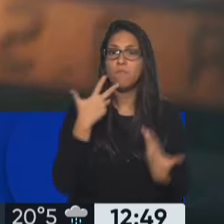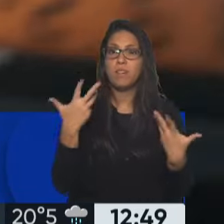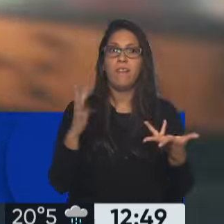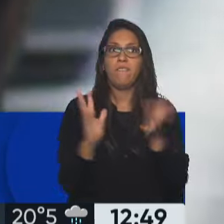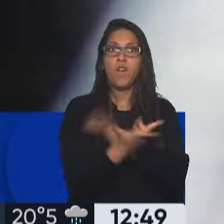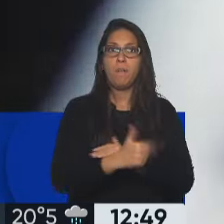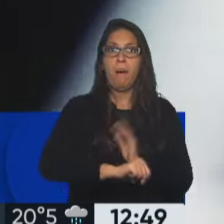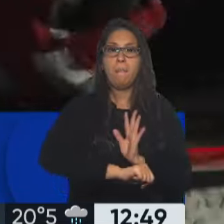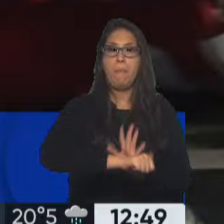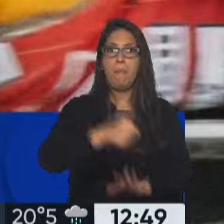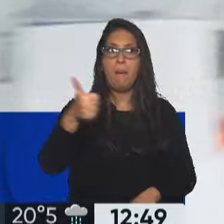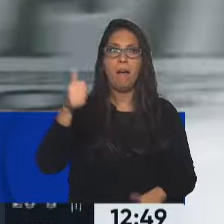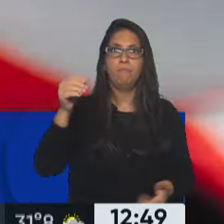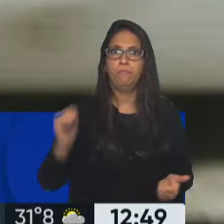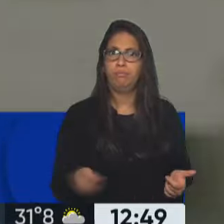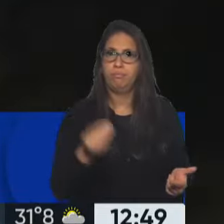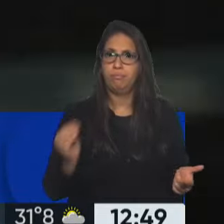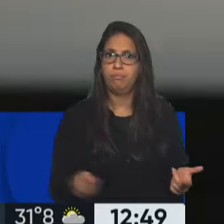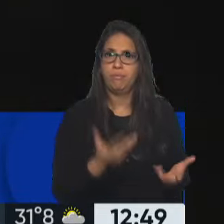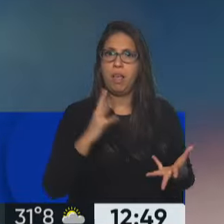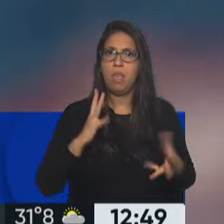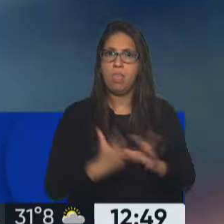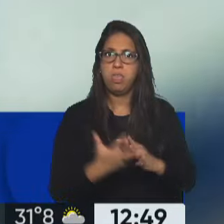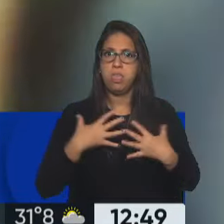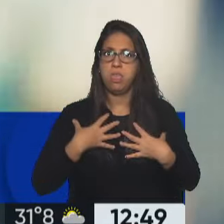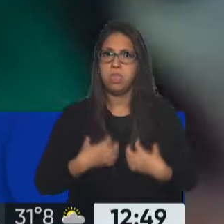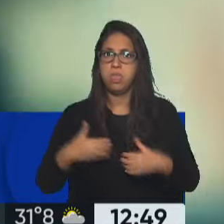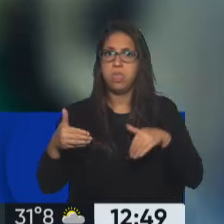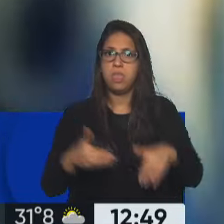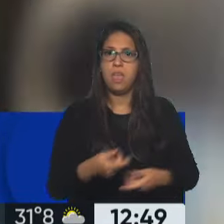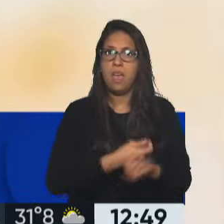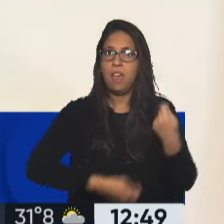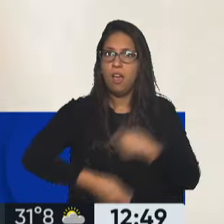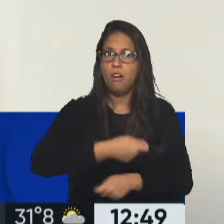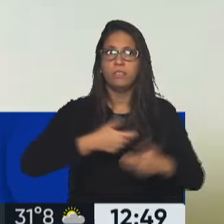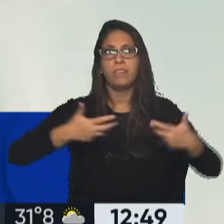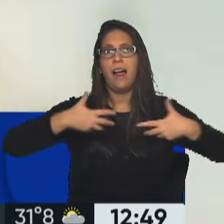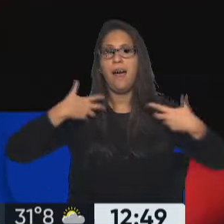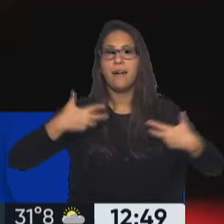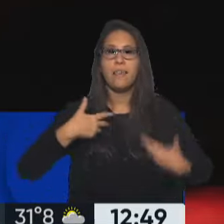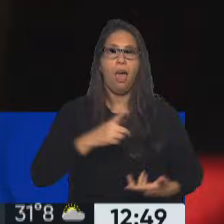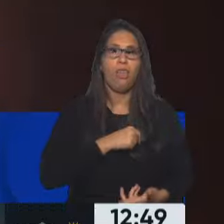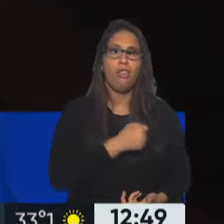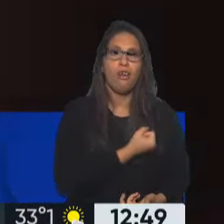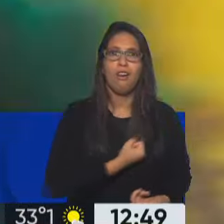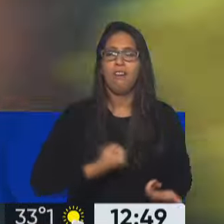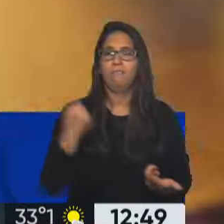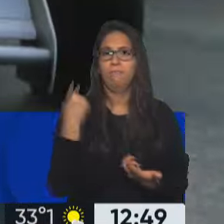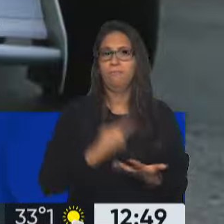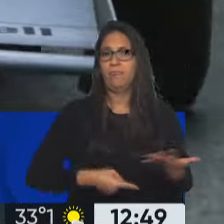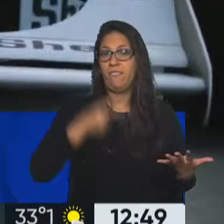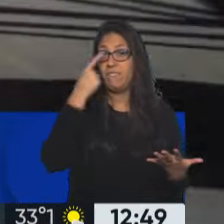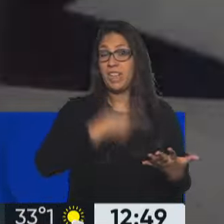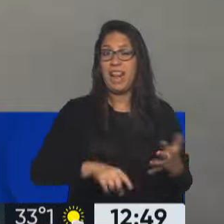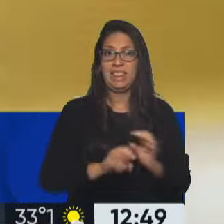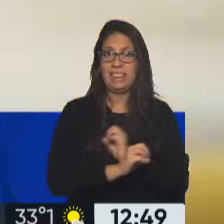triunfos, decepciones, tejes y manejes, negocios, alegrías, penas. Terrible final para